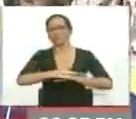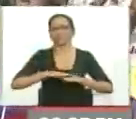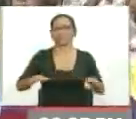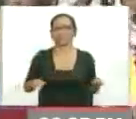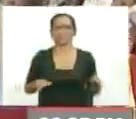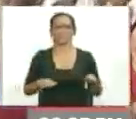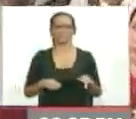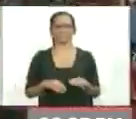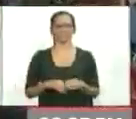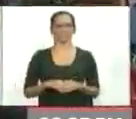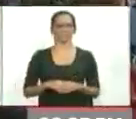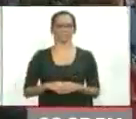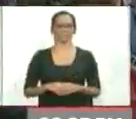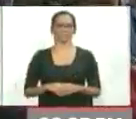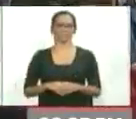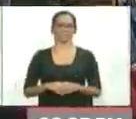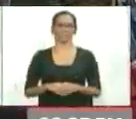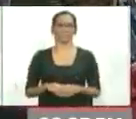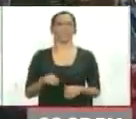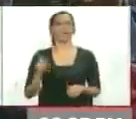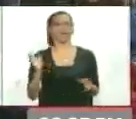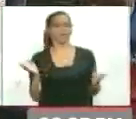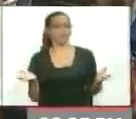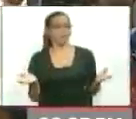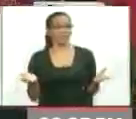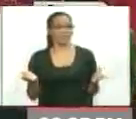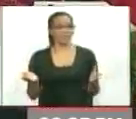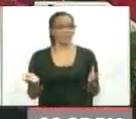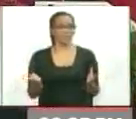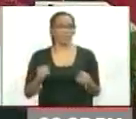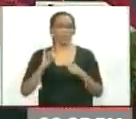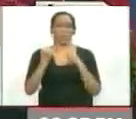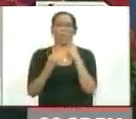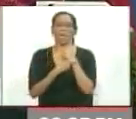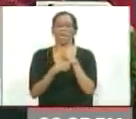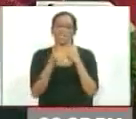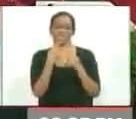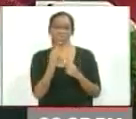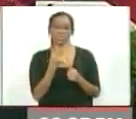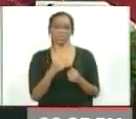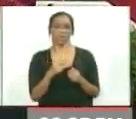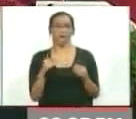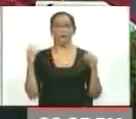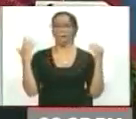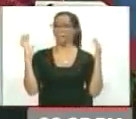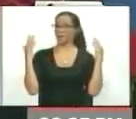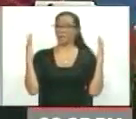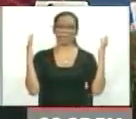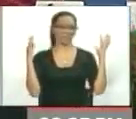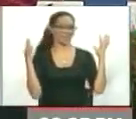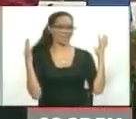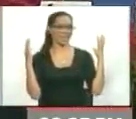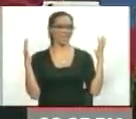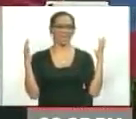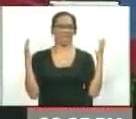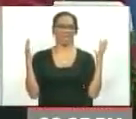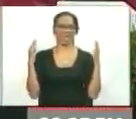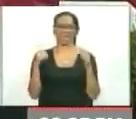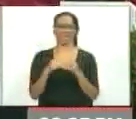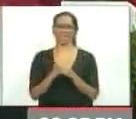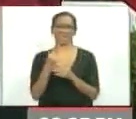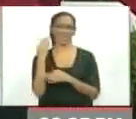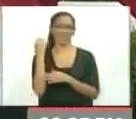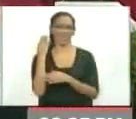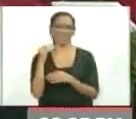nunca. Ah, Juanito llegó y dijo, me aplaudieron en el Congreso, en Maiquetía me van a